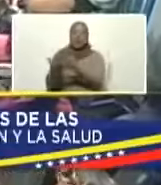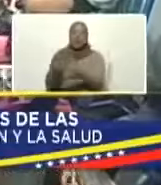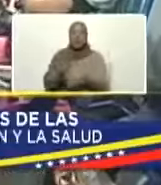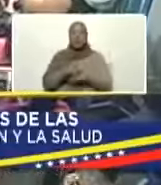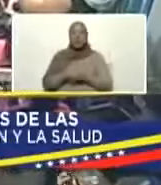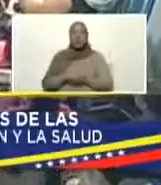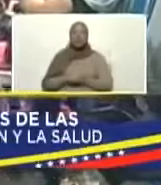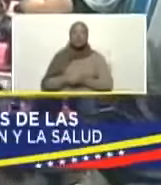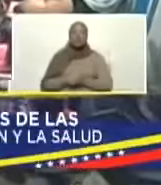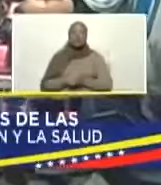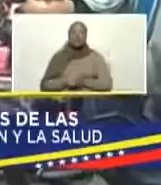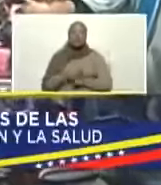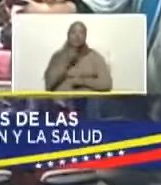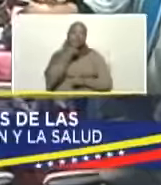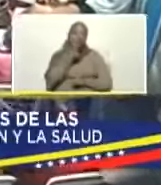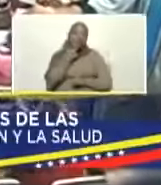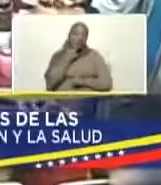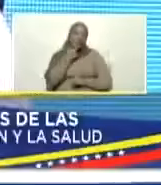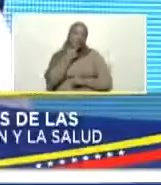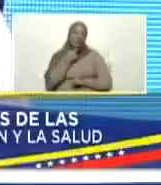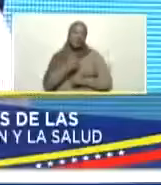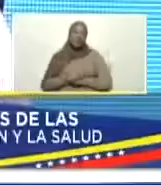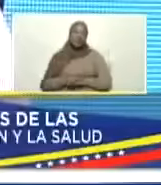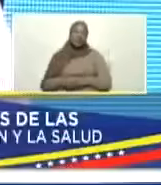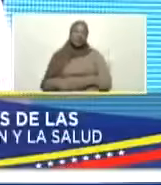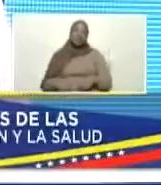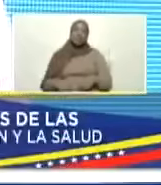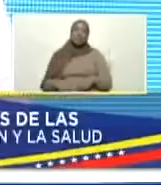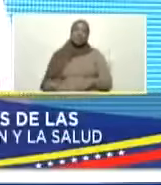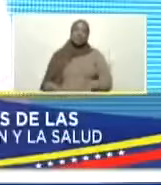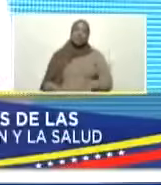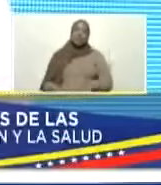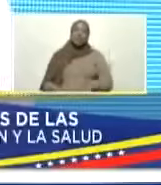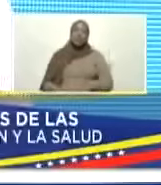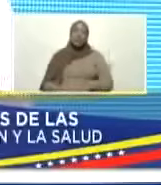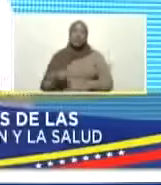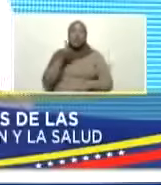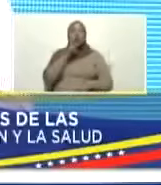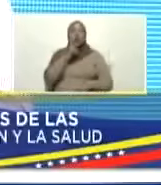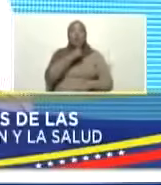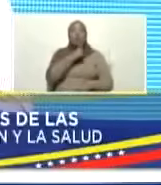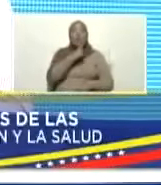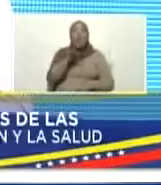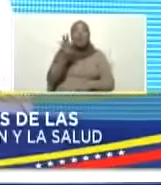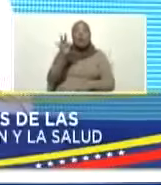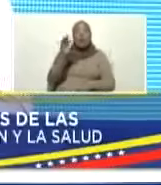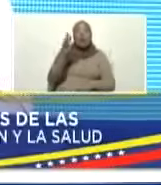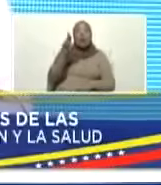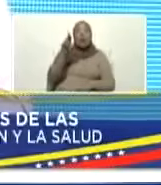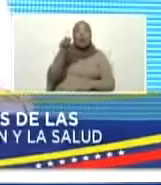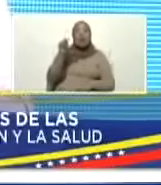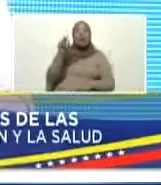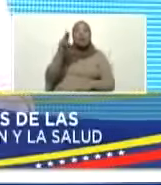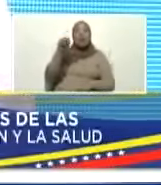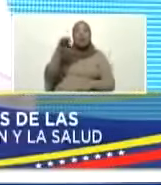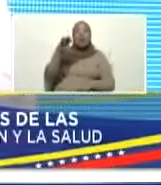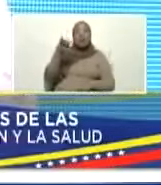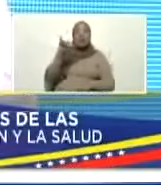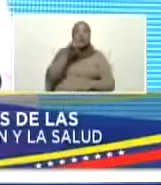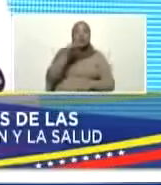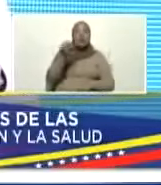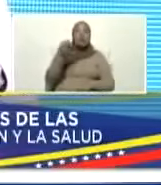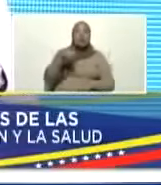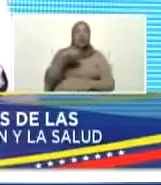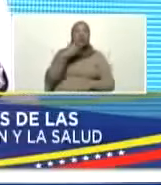hablas bonito, ¿vale? Graciela desde el Valle. Y una cosa bonita es que muchos de ustedes